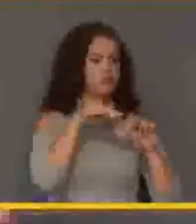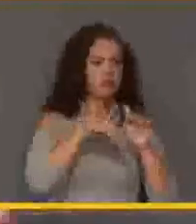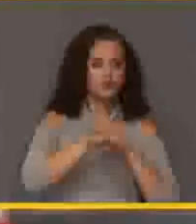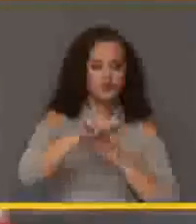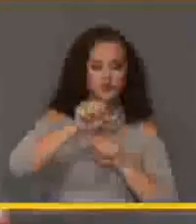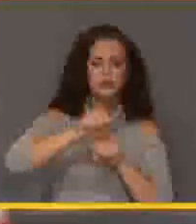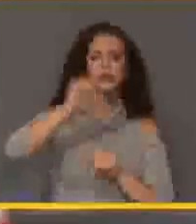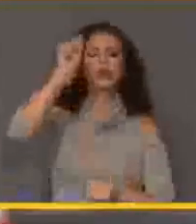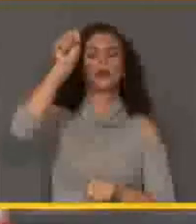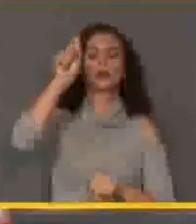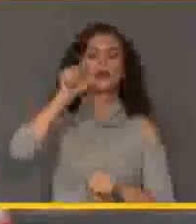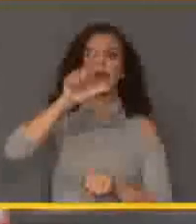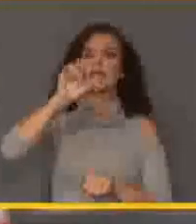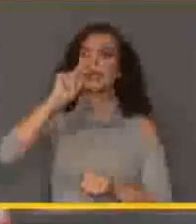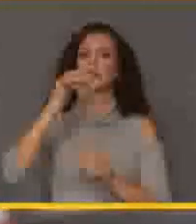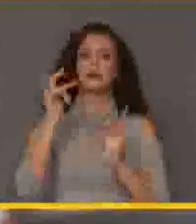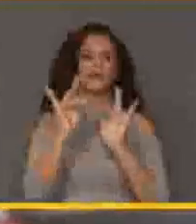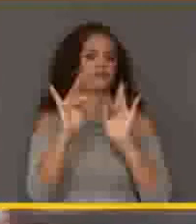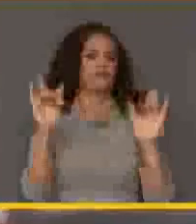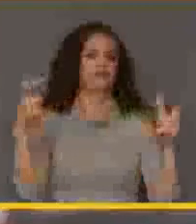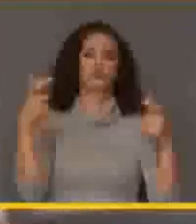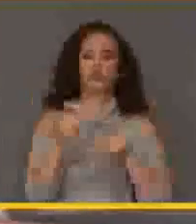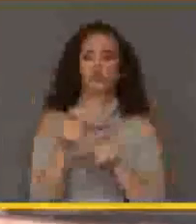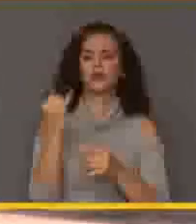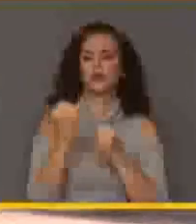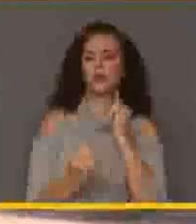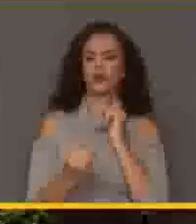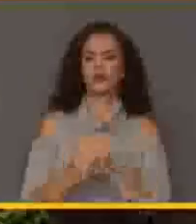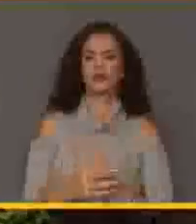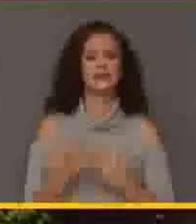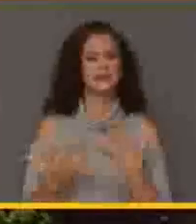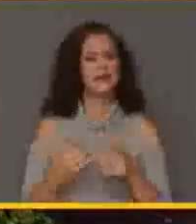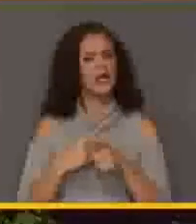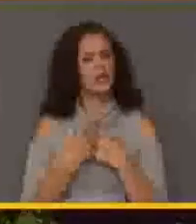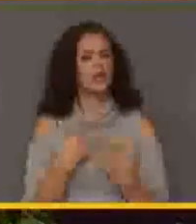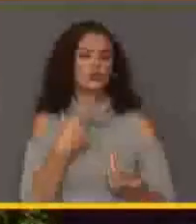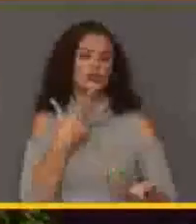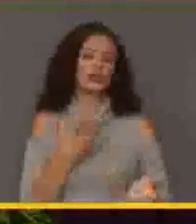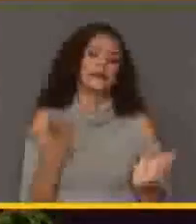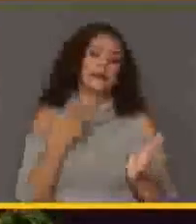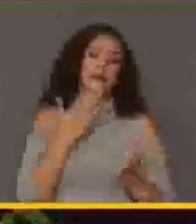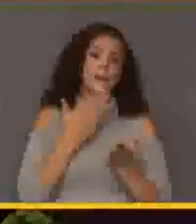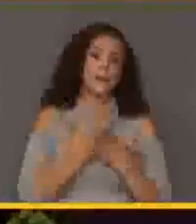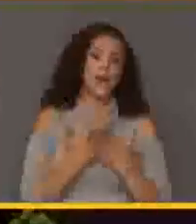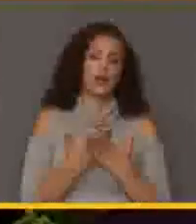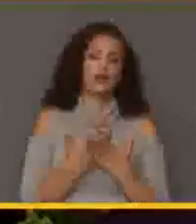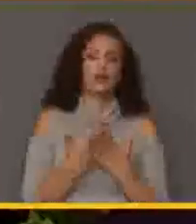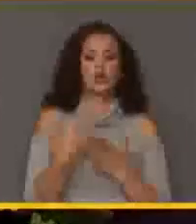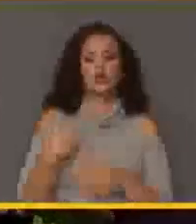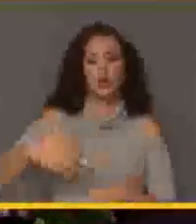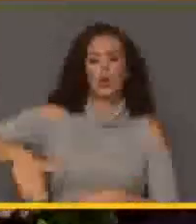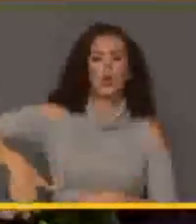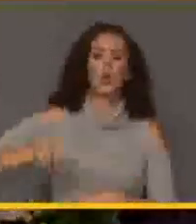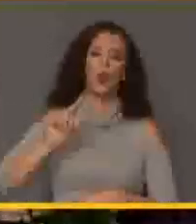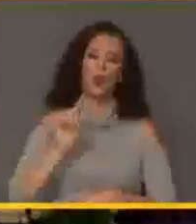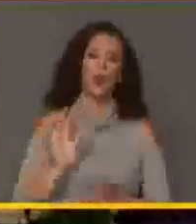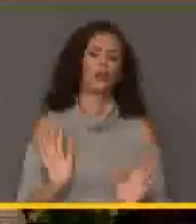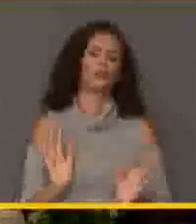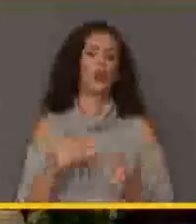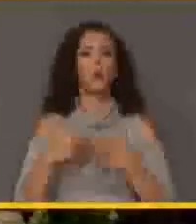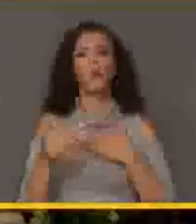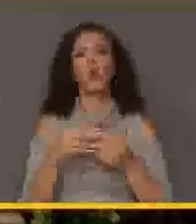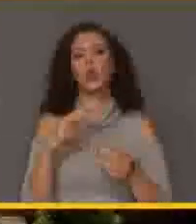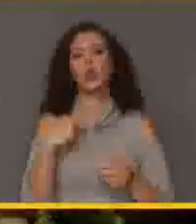entramos ya no había, estaban totalmente agotadas. Entonces yo dije, bueno, me atrasé un poquito, entonces no